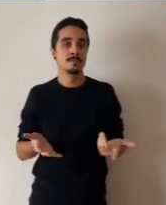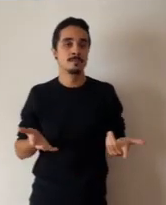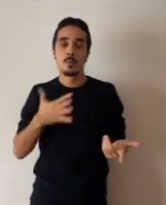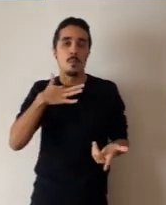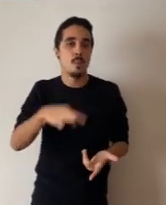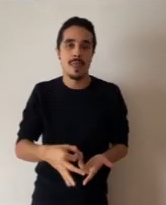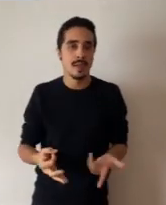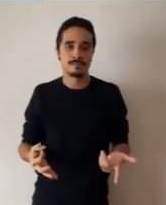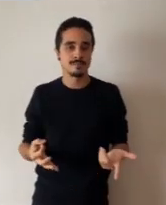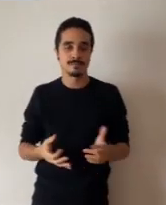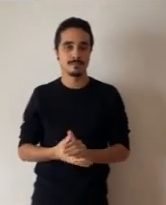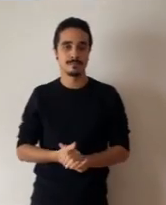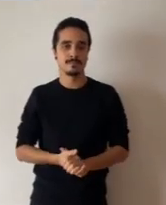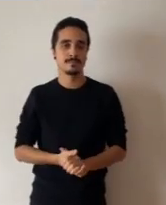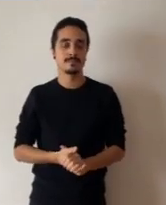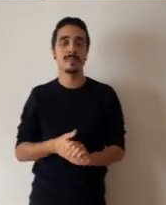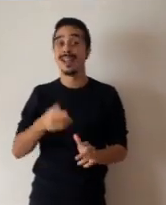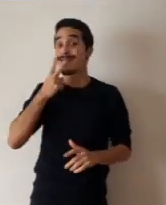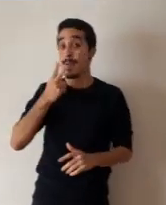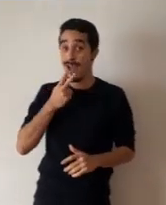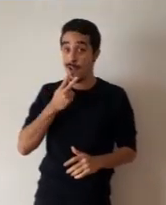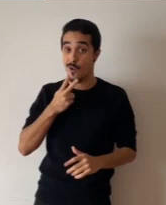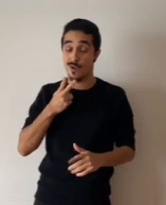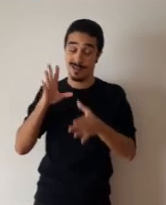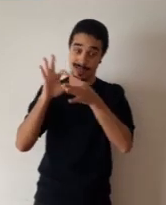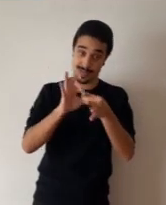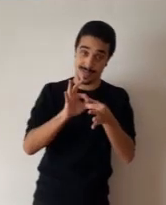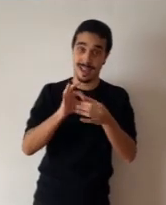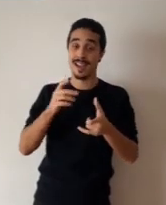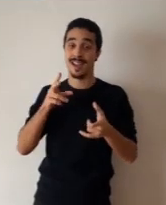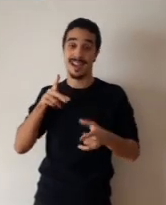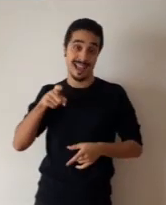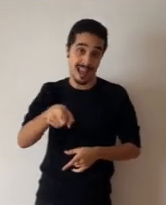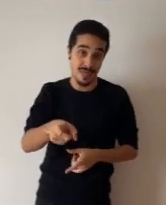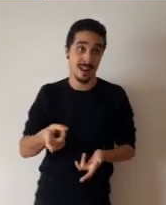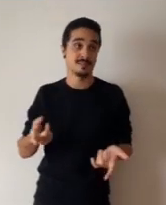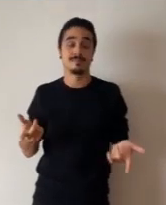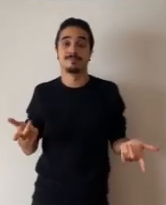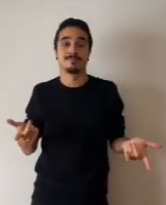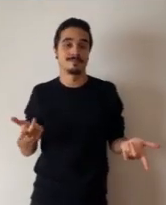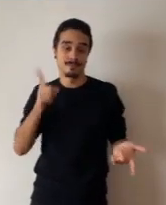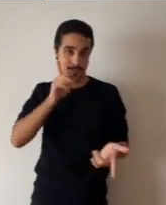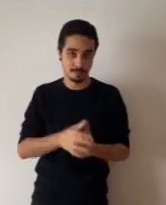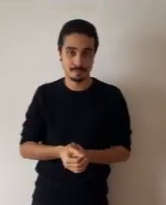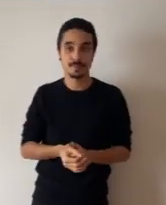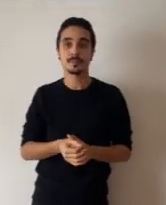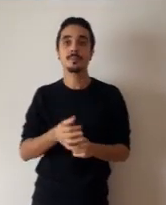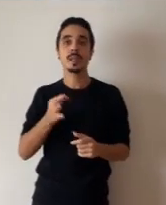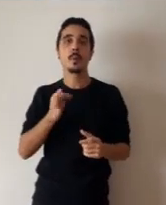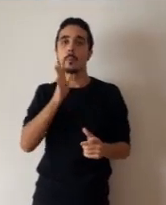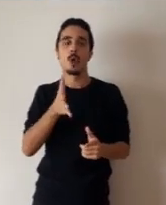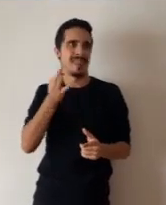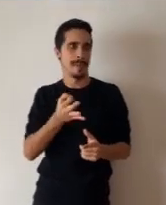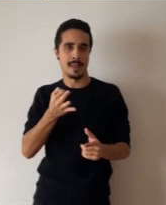ser fumadores, por lo tanto yo creo que es mucho más probable que fuera el tabaco y no la insulina la que